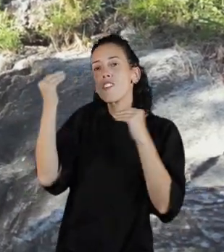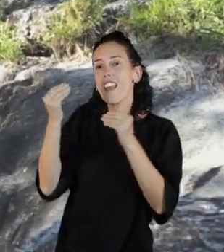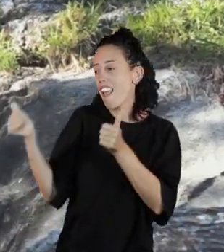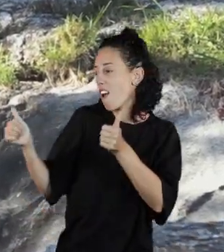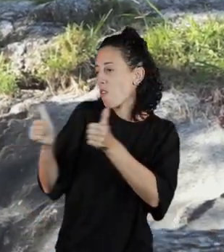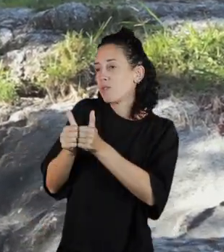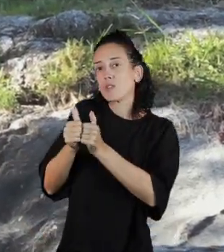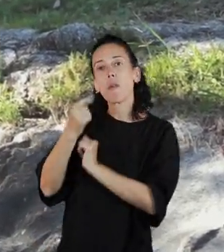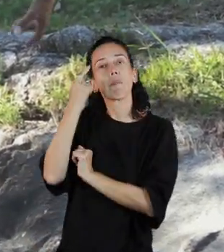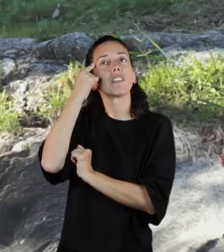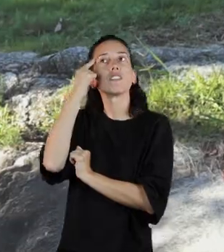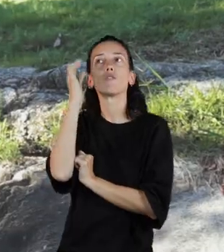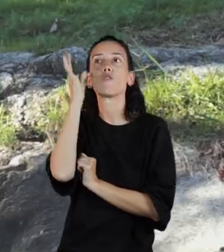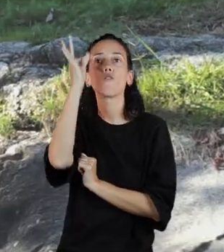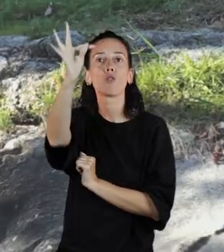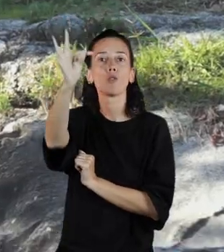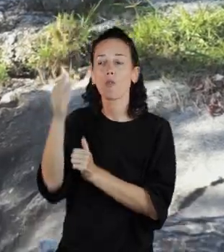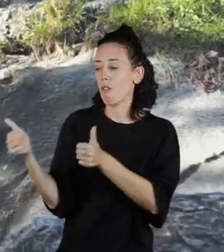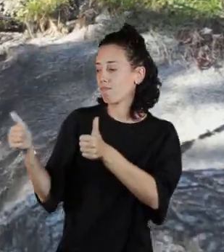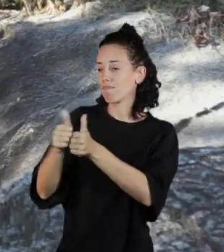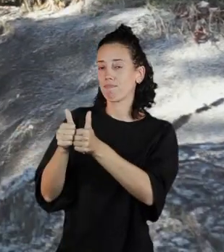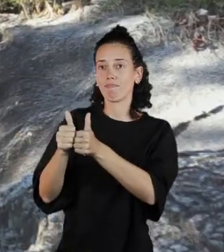y me proyecté.